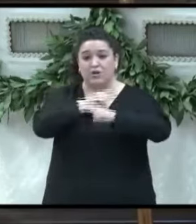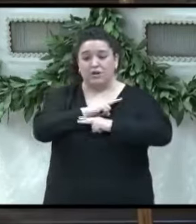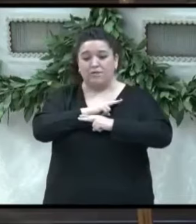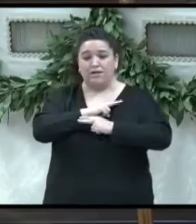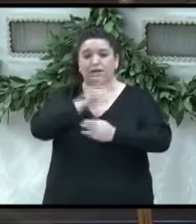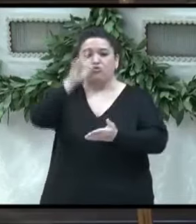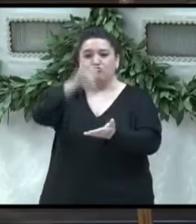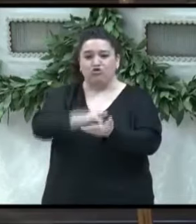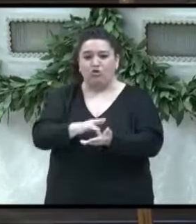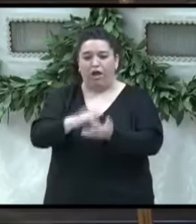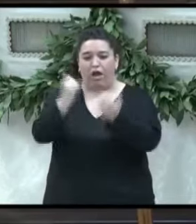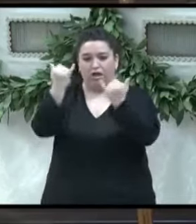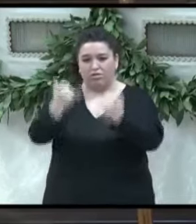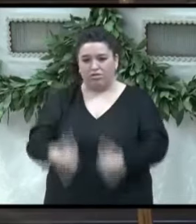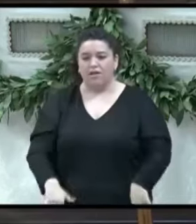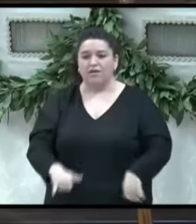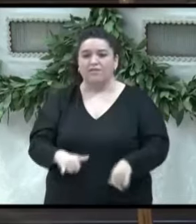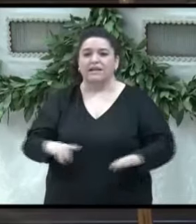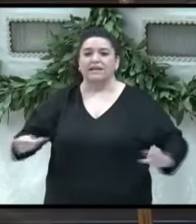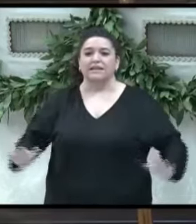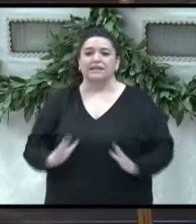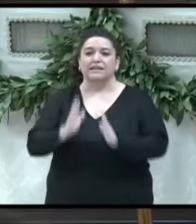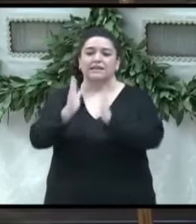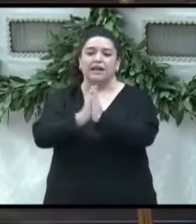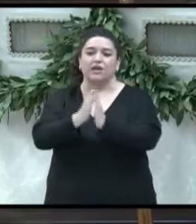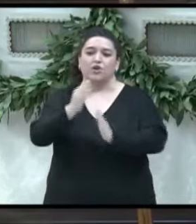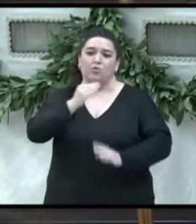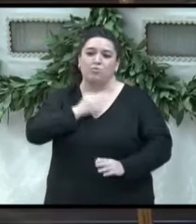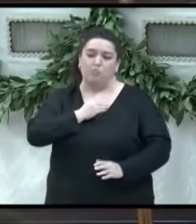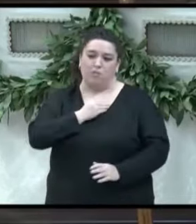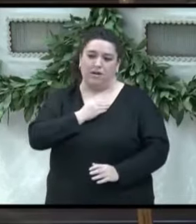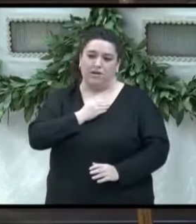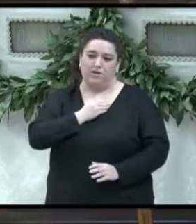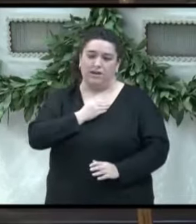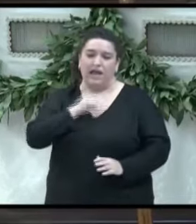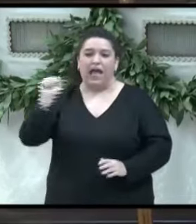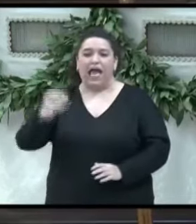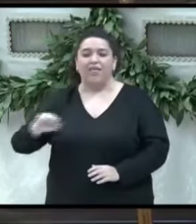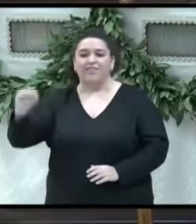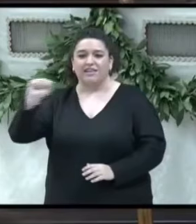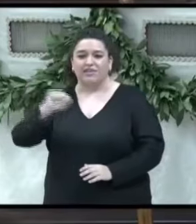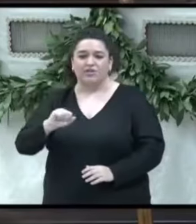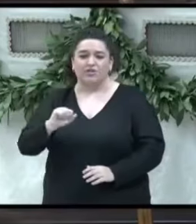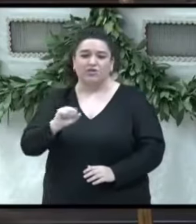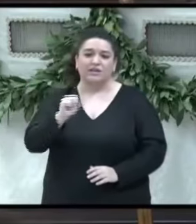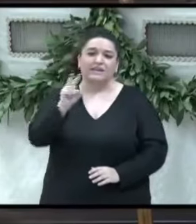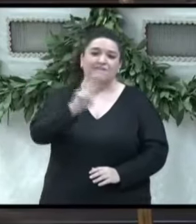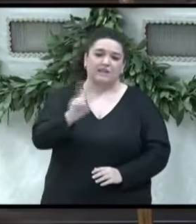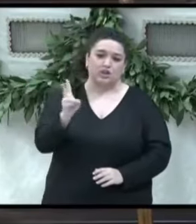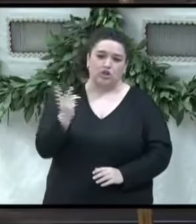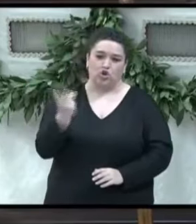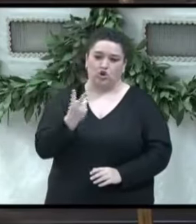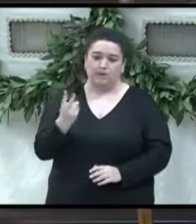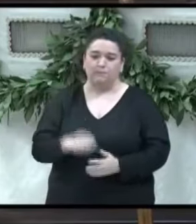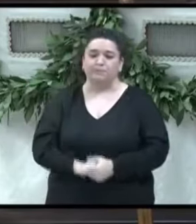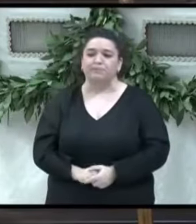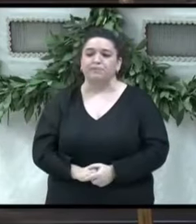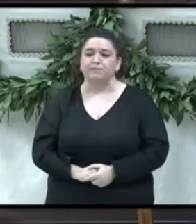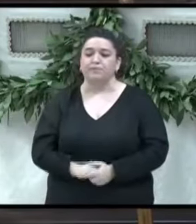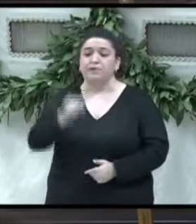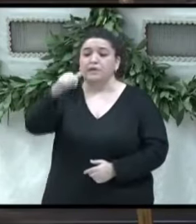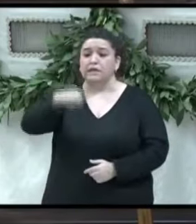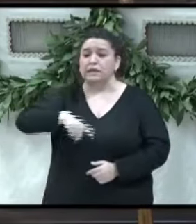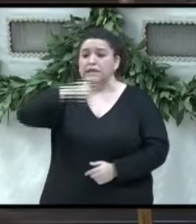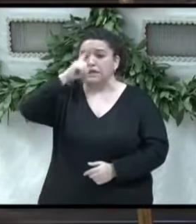cada año la fiesta de sus santos patronos acisclo y Victoria este